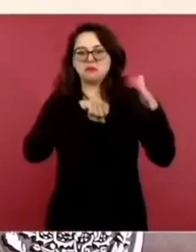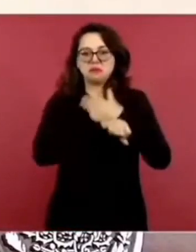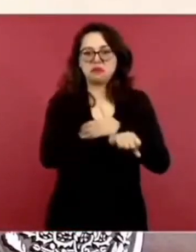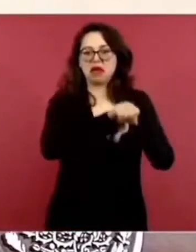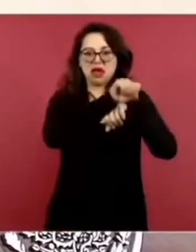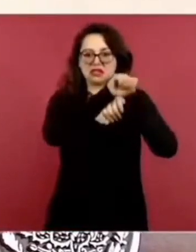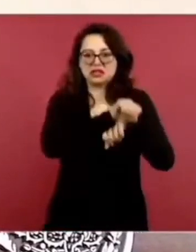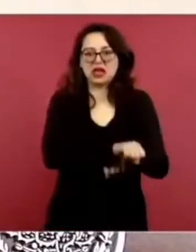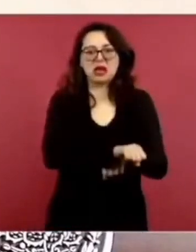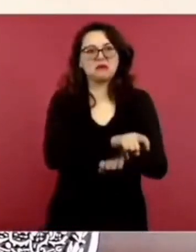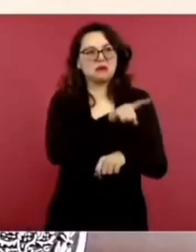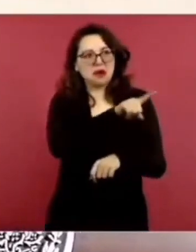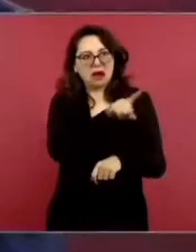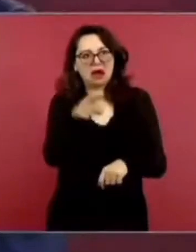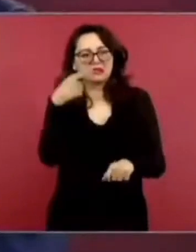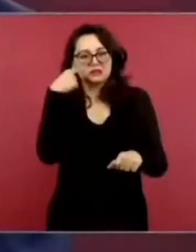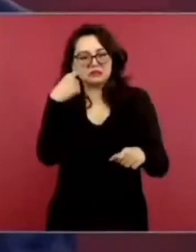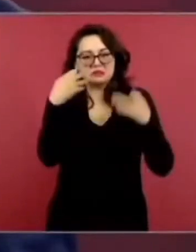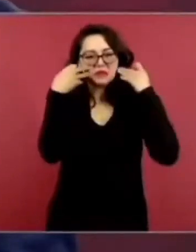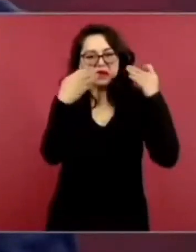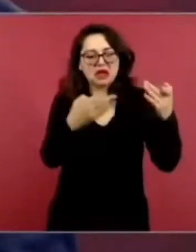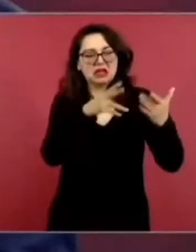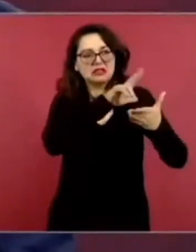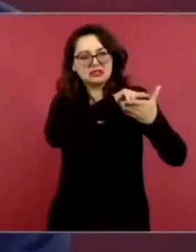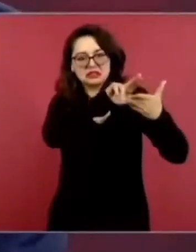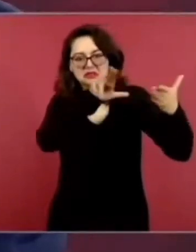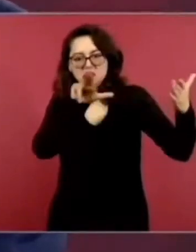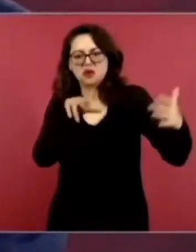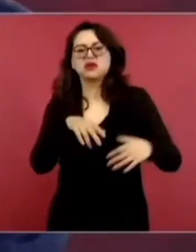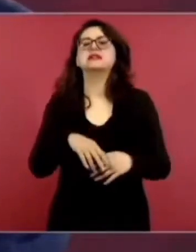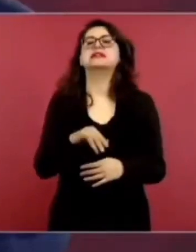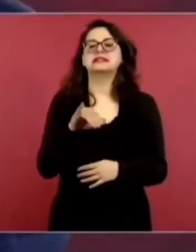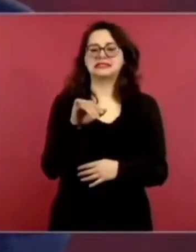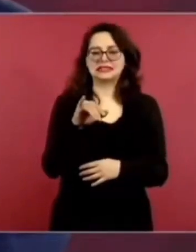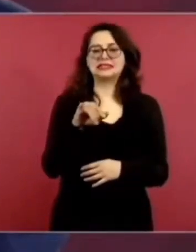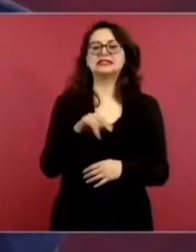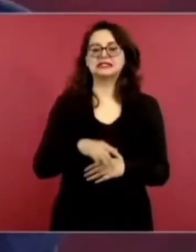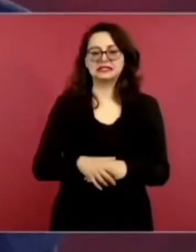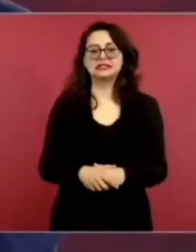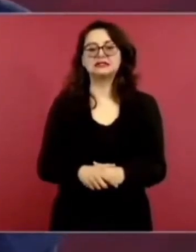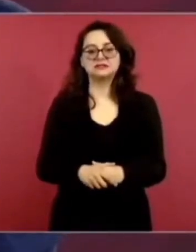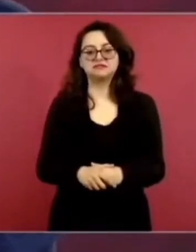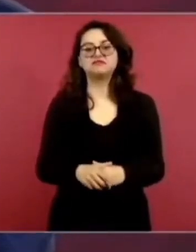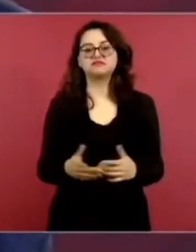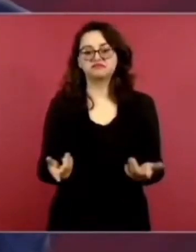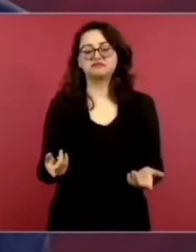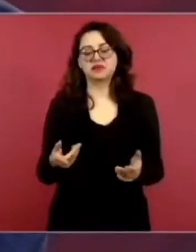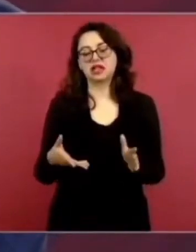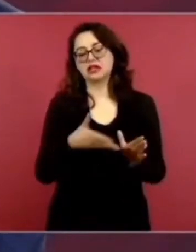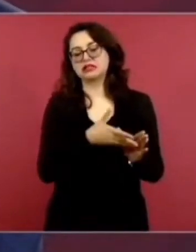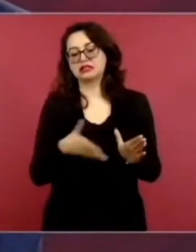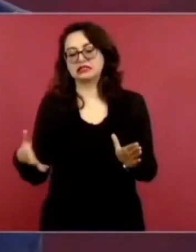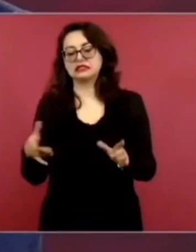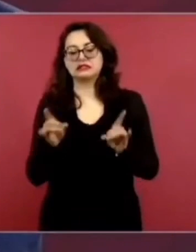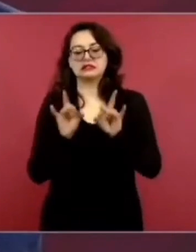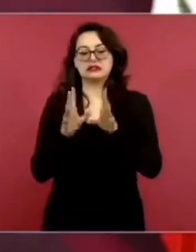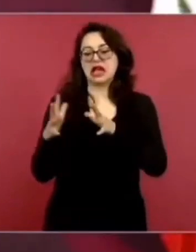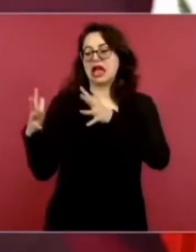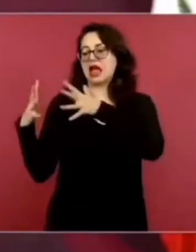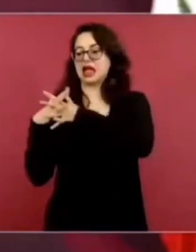los esclavos sometidos. Sí, sí, en las guerras intestinas se daba eso.